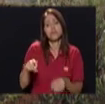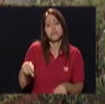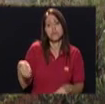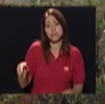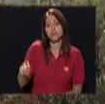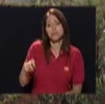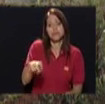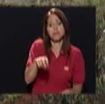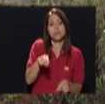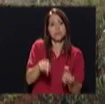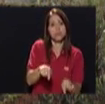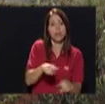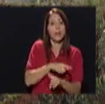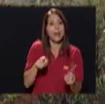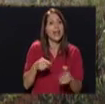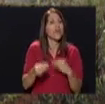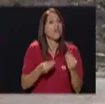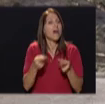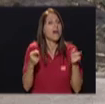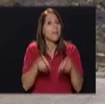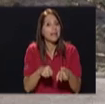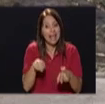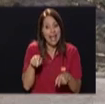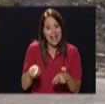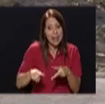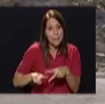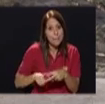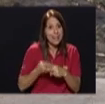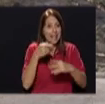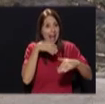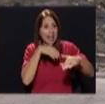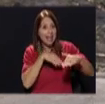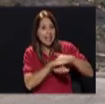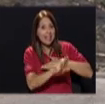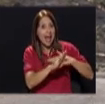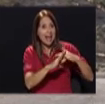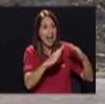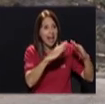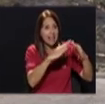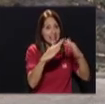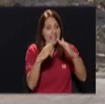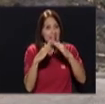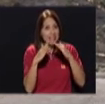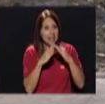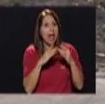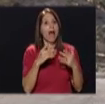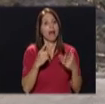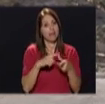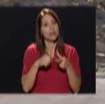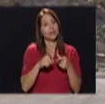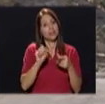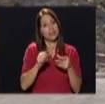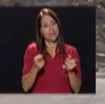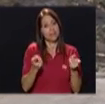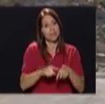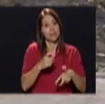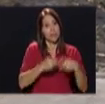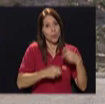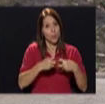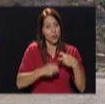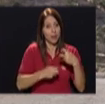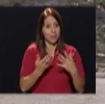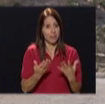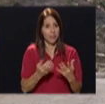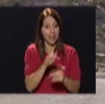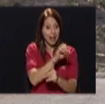presencia de los animales. Algunos no tienen inconveniente con que los animales estén ahí, pero Ya el inconveniente se presenta cuando empiezan a